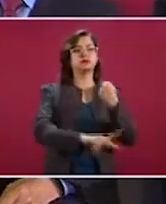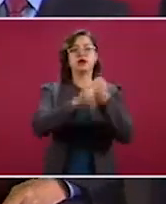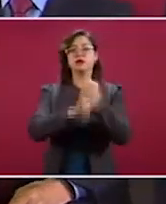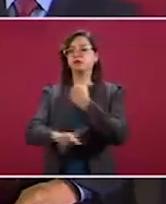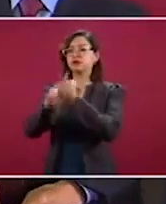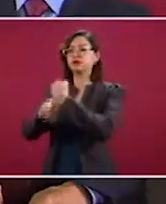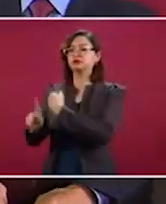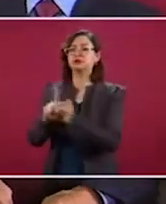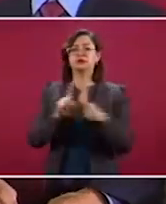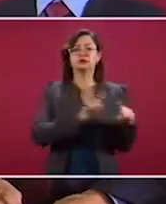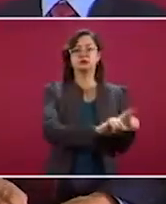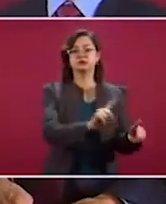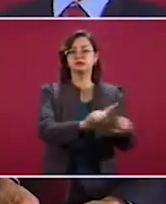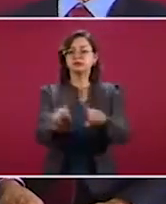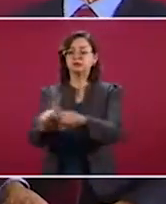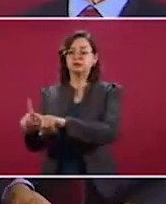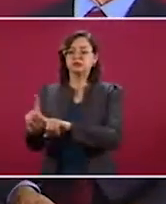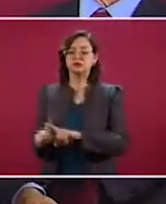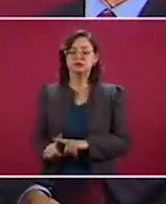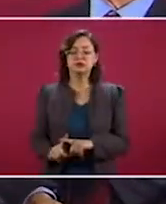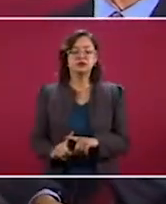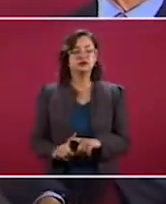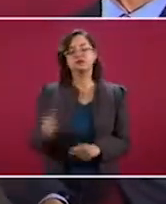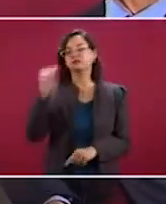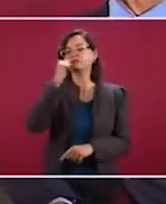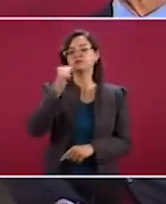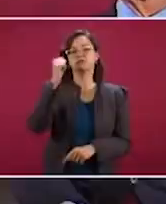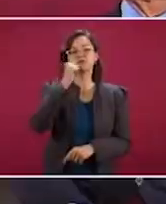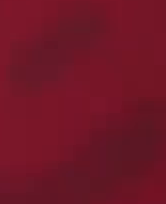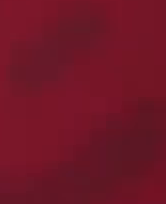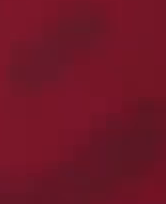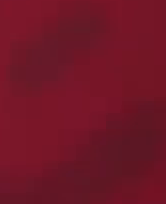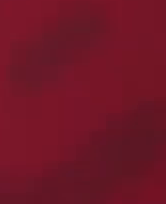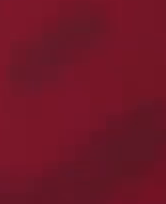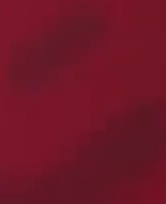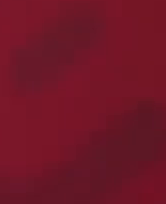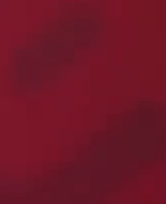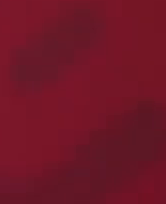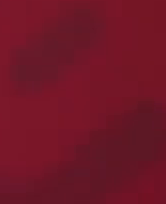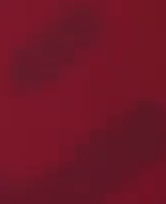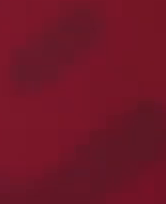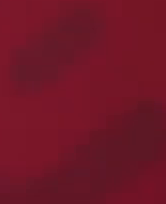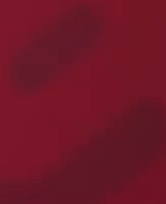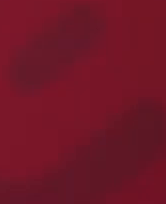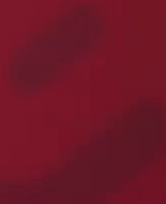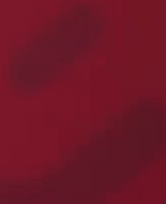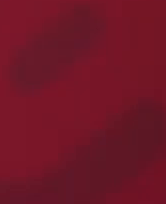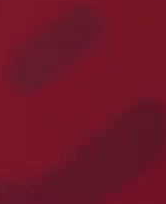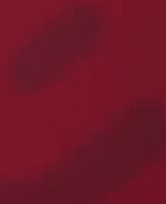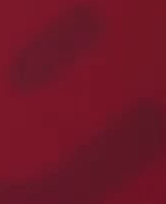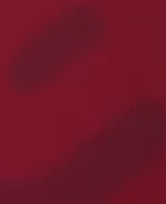es mayoritaria la inversión privada,